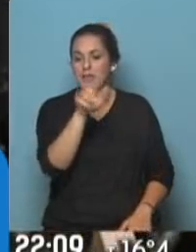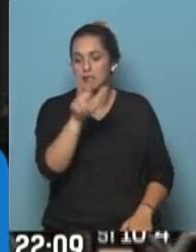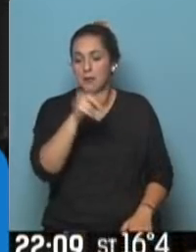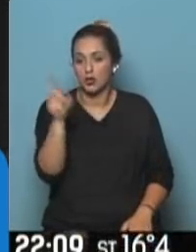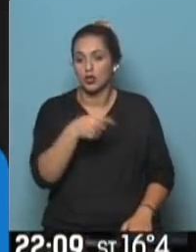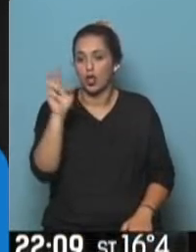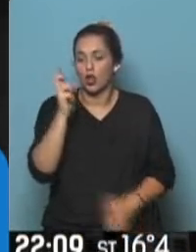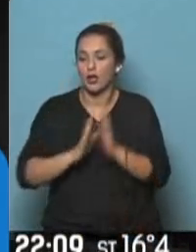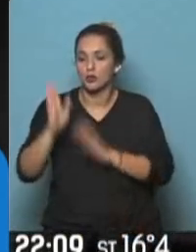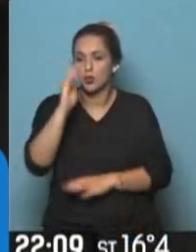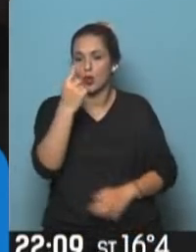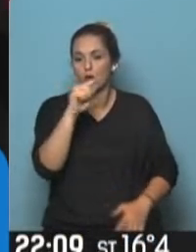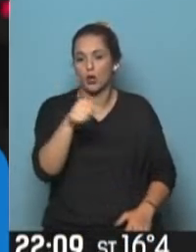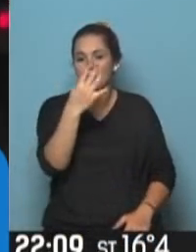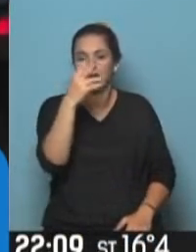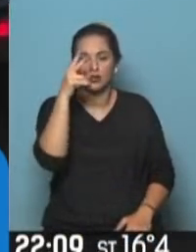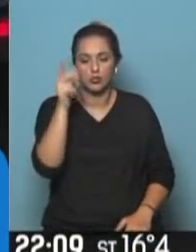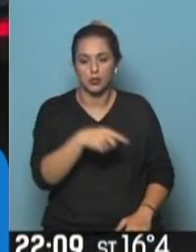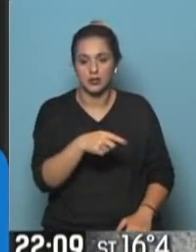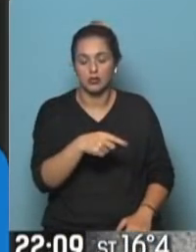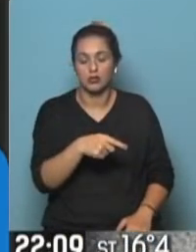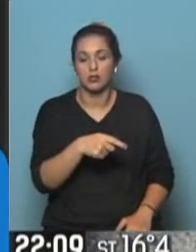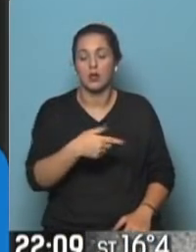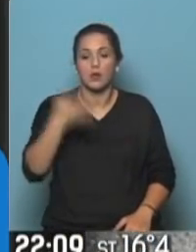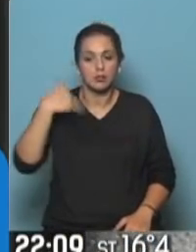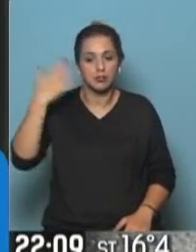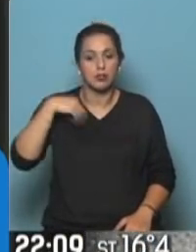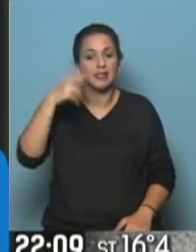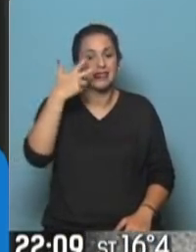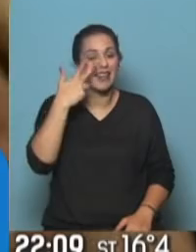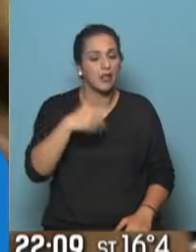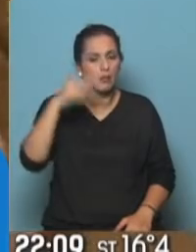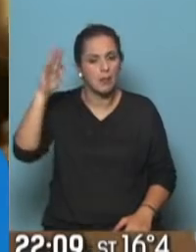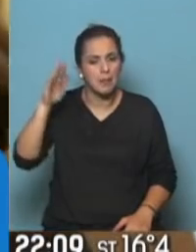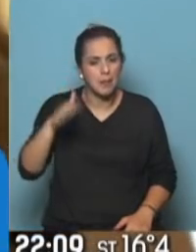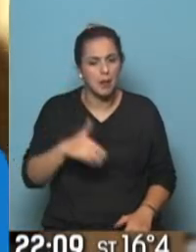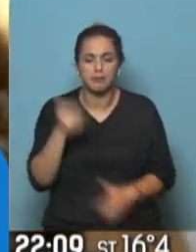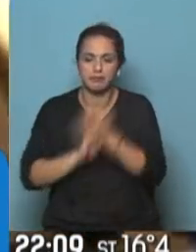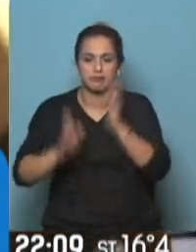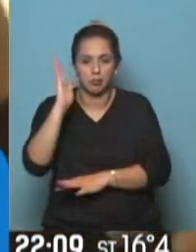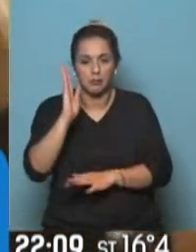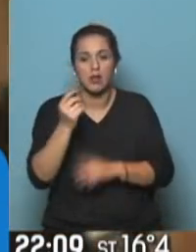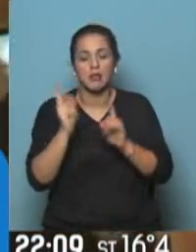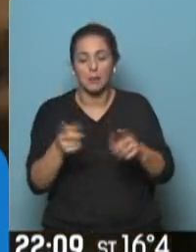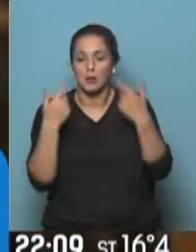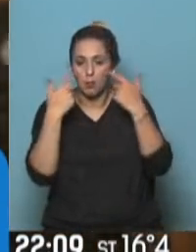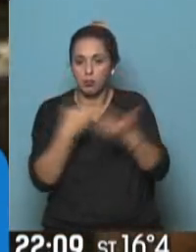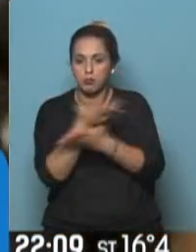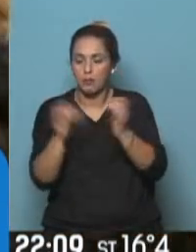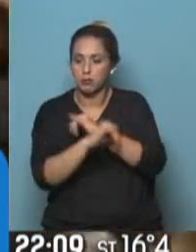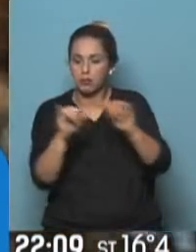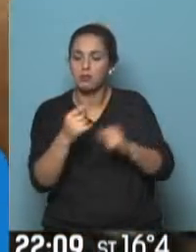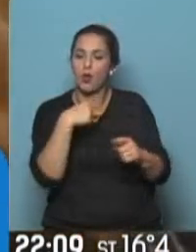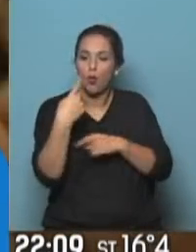dólar subió un 1,48% luego de 3 días de baja consecutiva. También se difundió esta semana otra